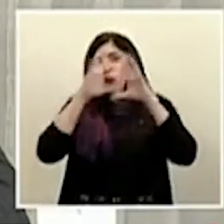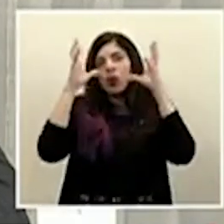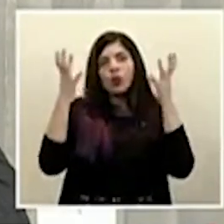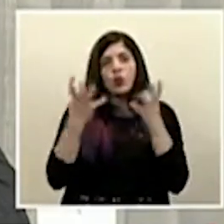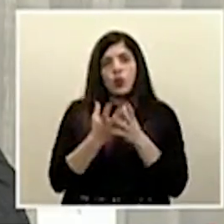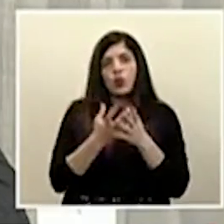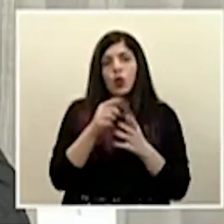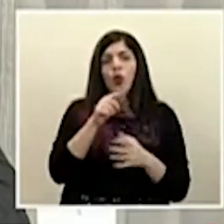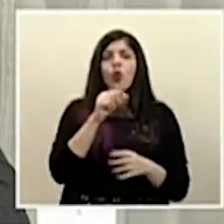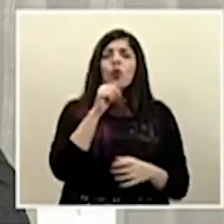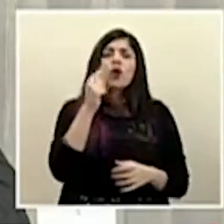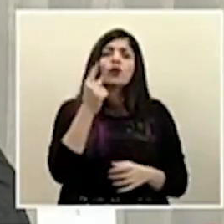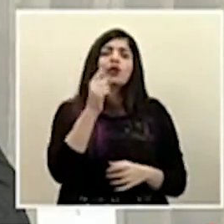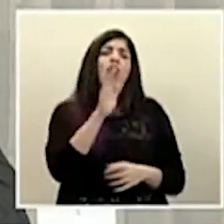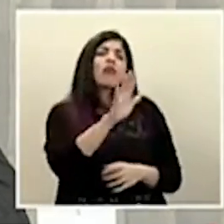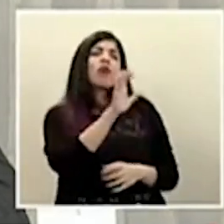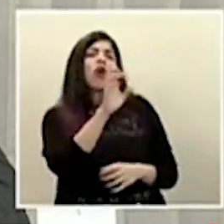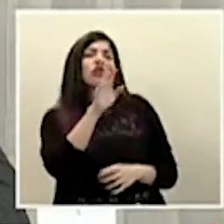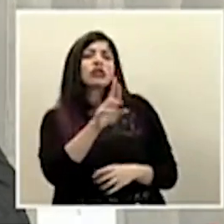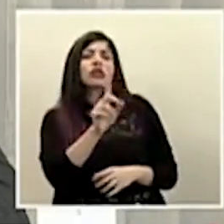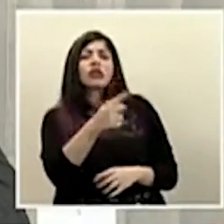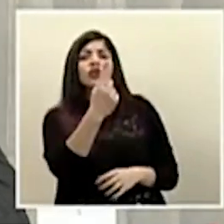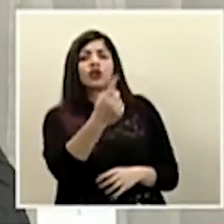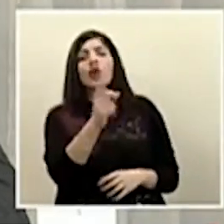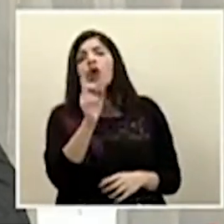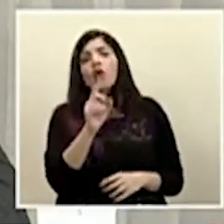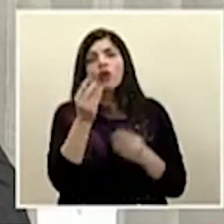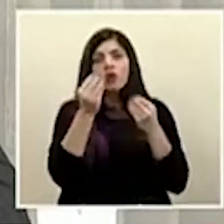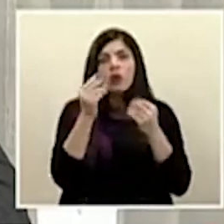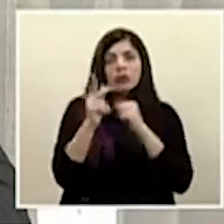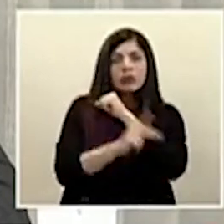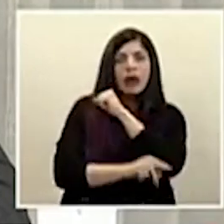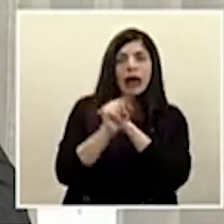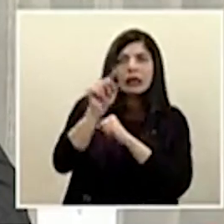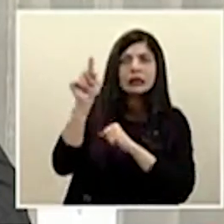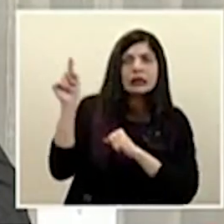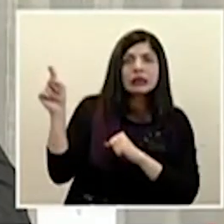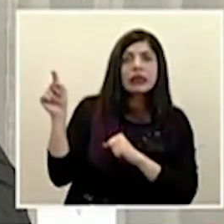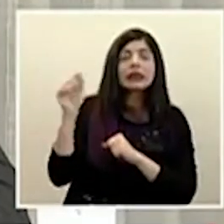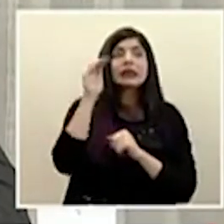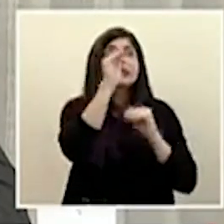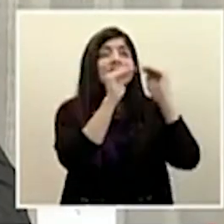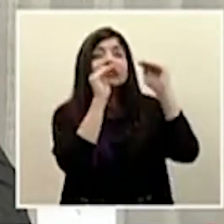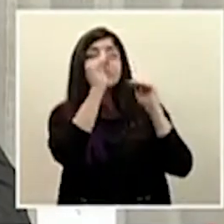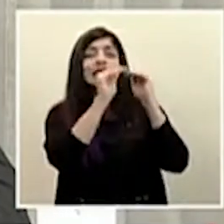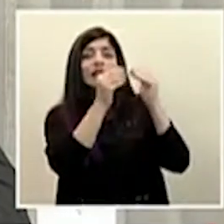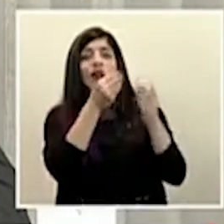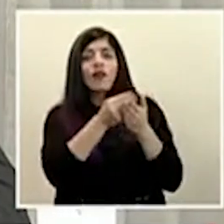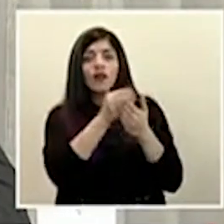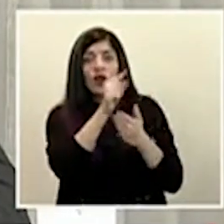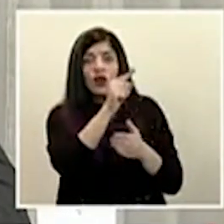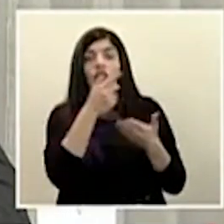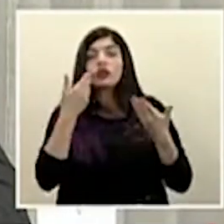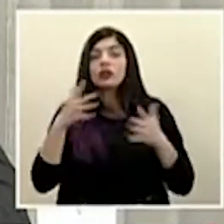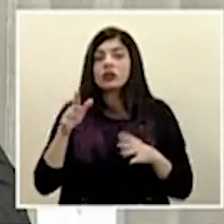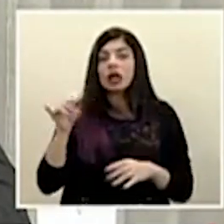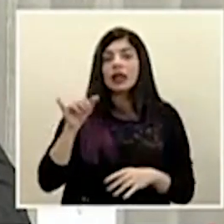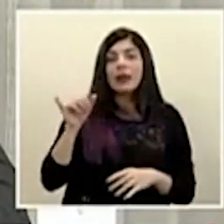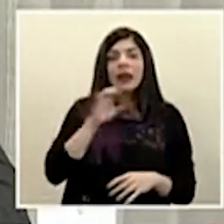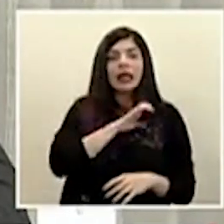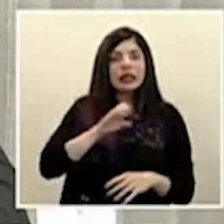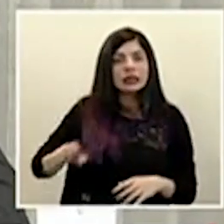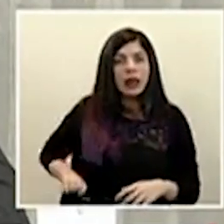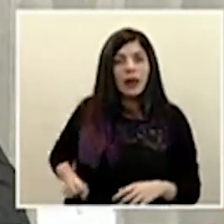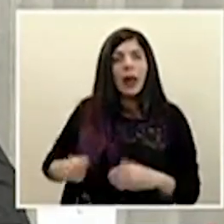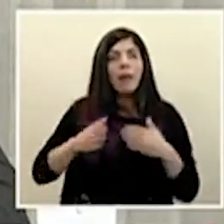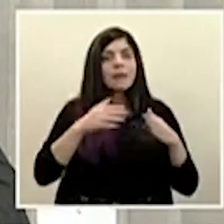Esto no es algo que solo está haciendo Costa Rica. Muchos países están acudiendo al fondo para esto. Ya lo hizo también El Salvador y